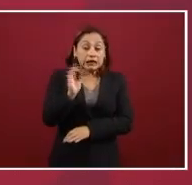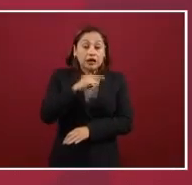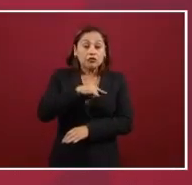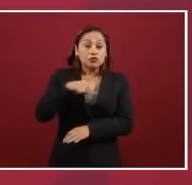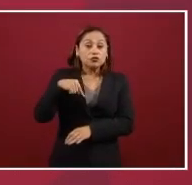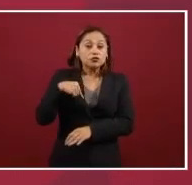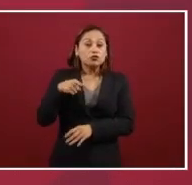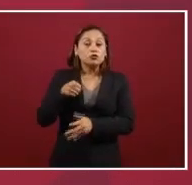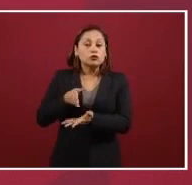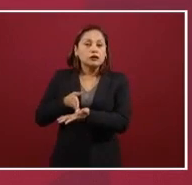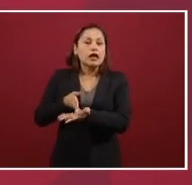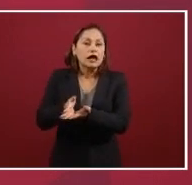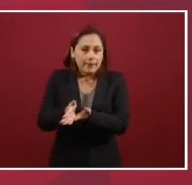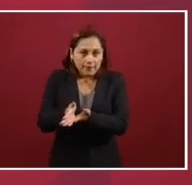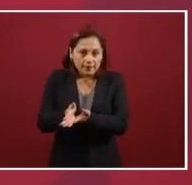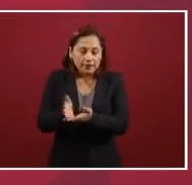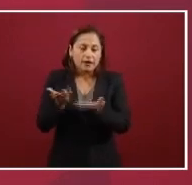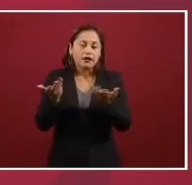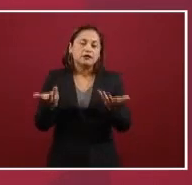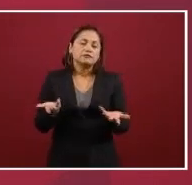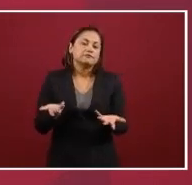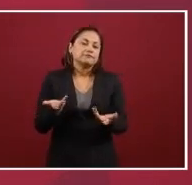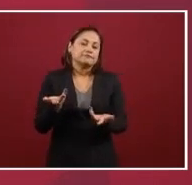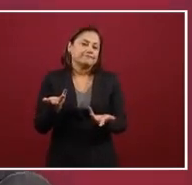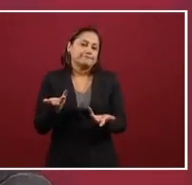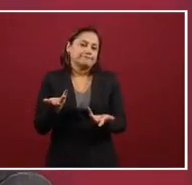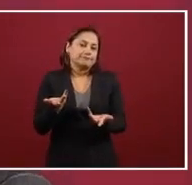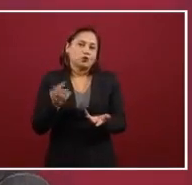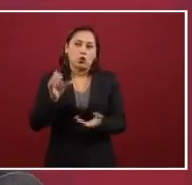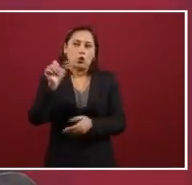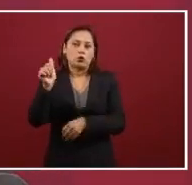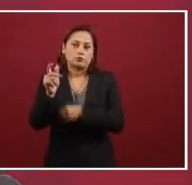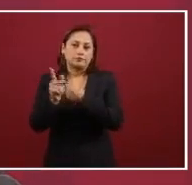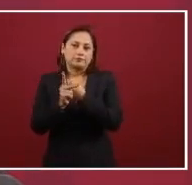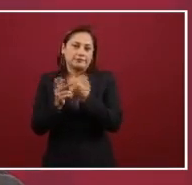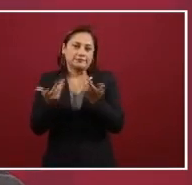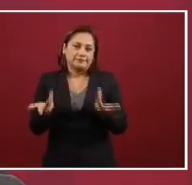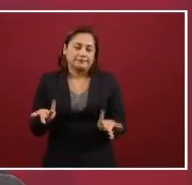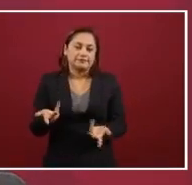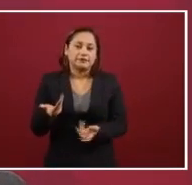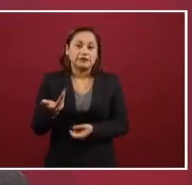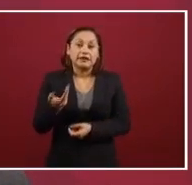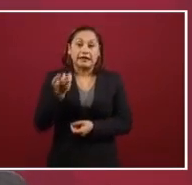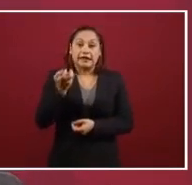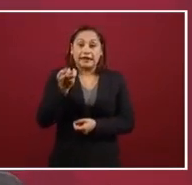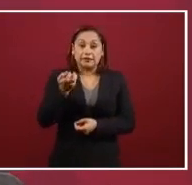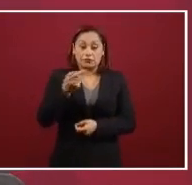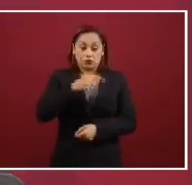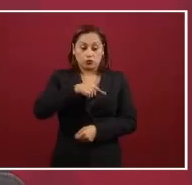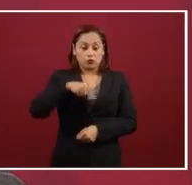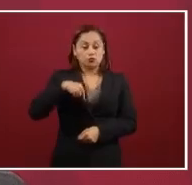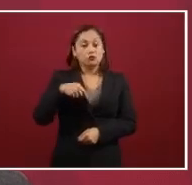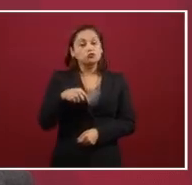se han dedicado. México no va a hacer eso, porque es una prohibición constitucional, no es opcional.